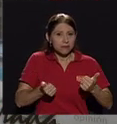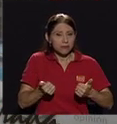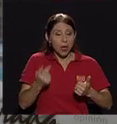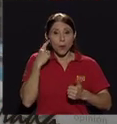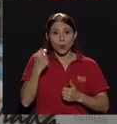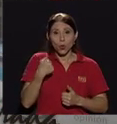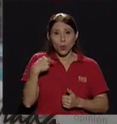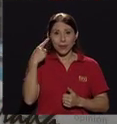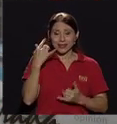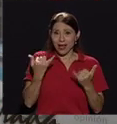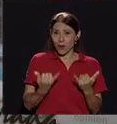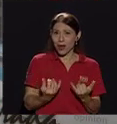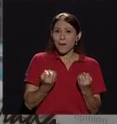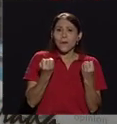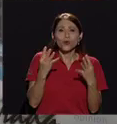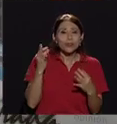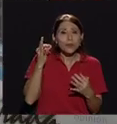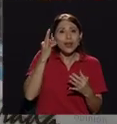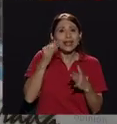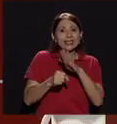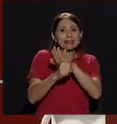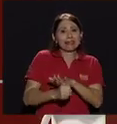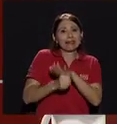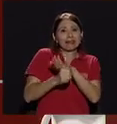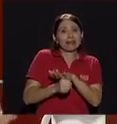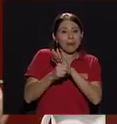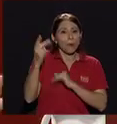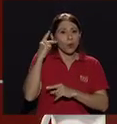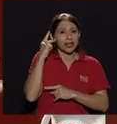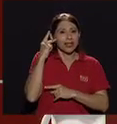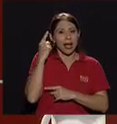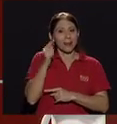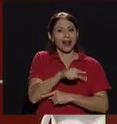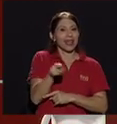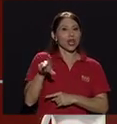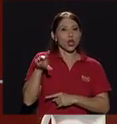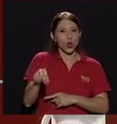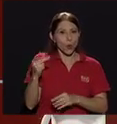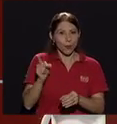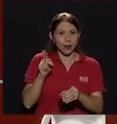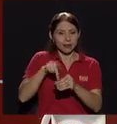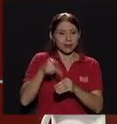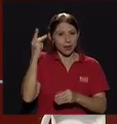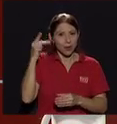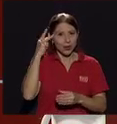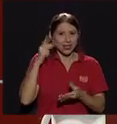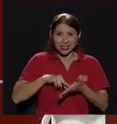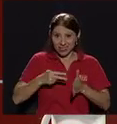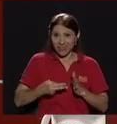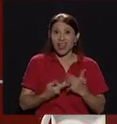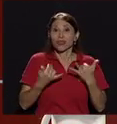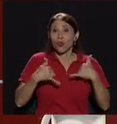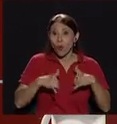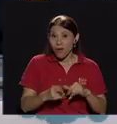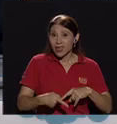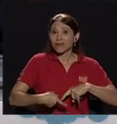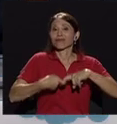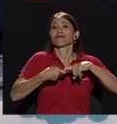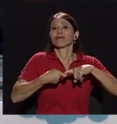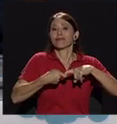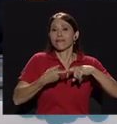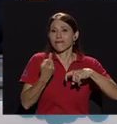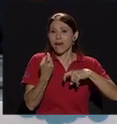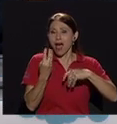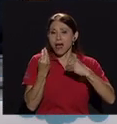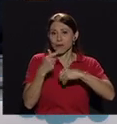pensar ahora en la misma presión política que muchas mujeres tienen para que no participen en la política, pues entonces podemos decir que tenemos mucho camino